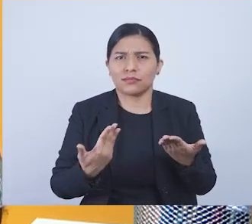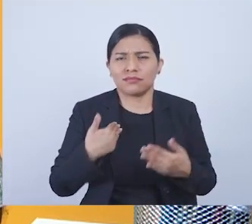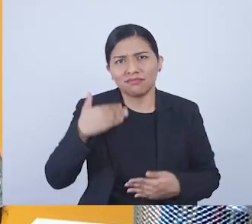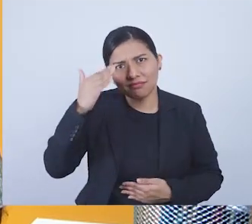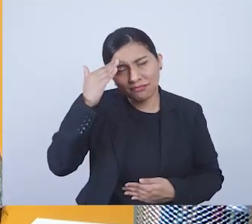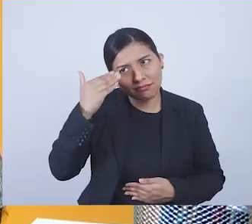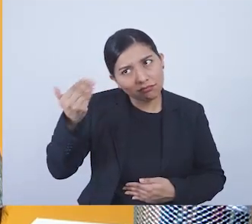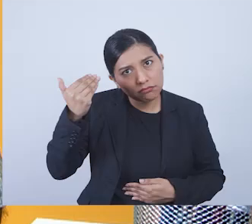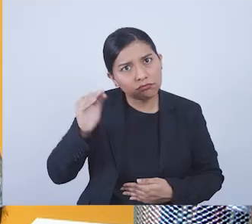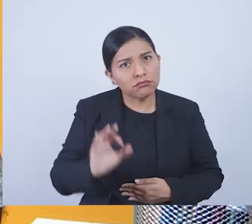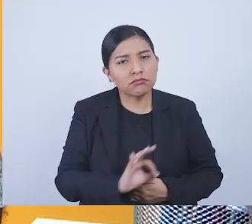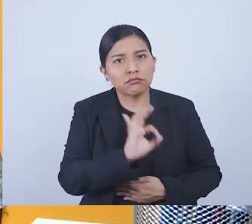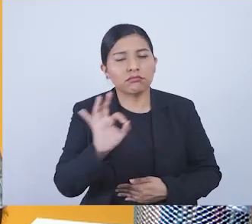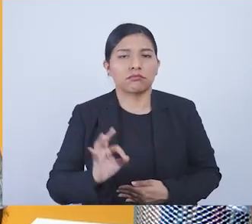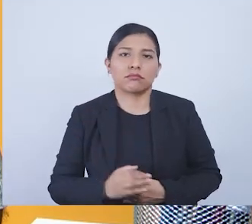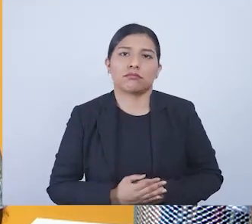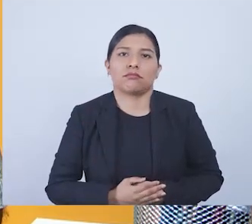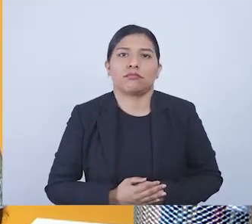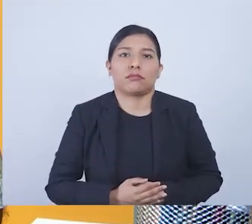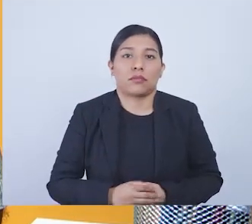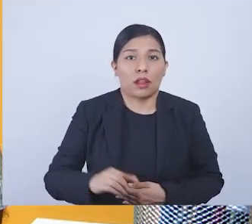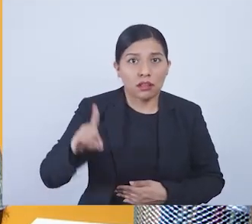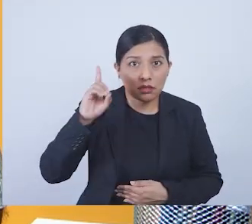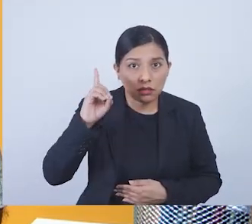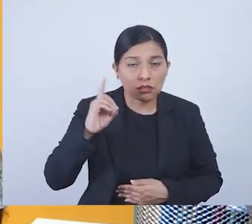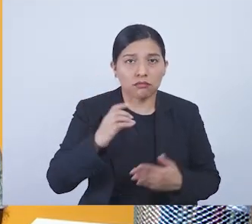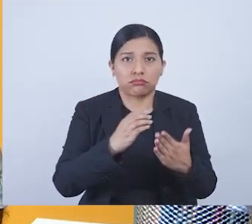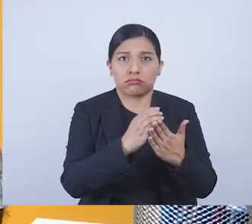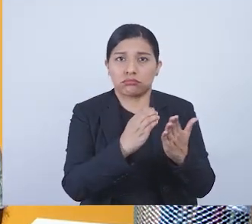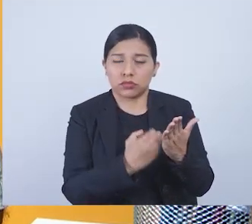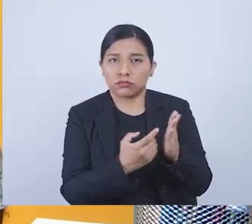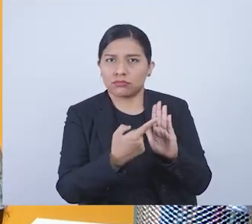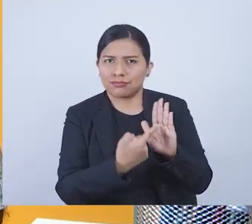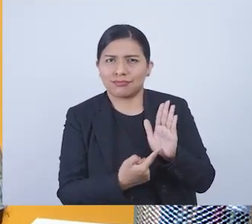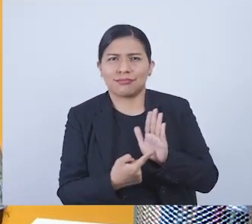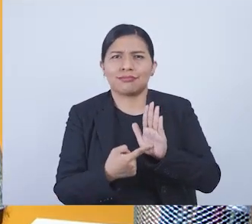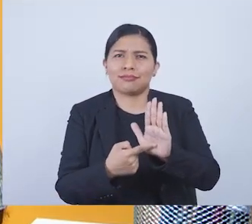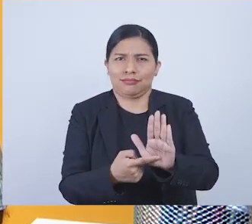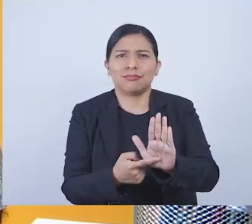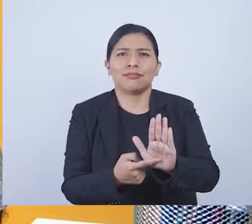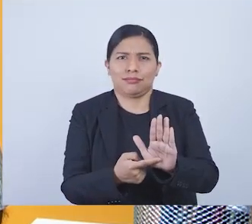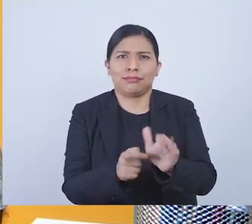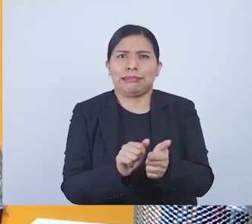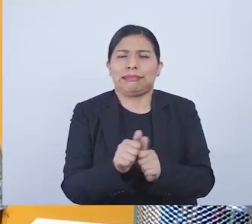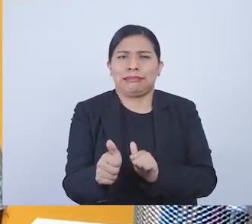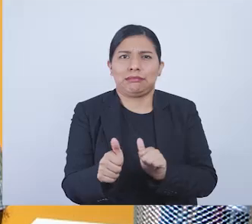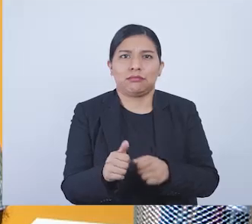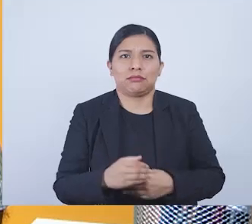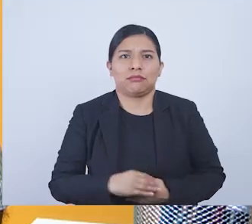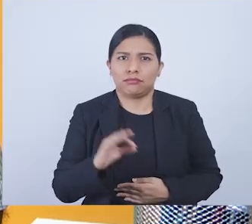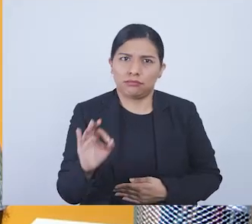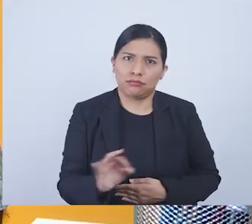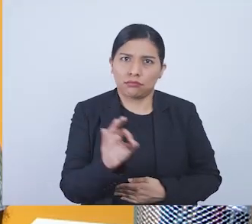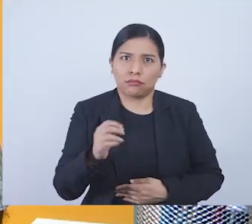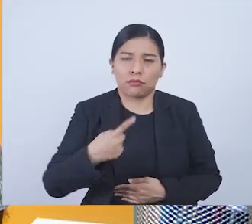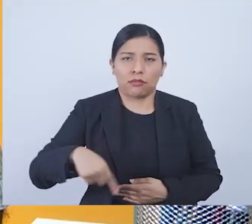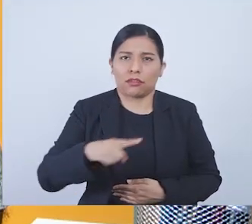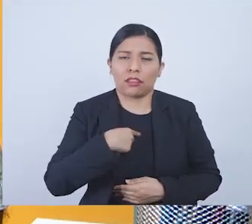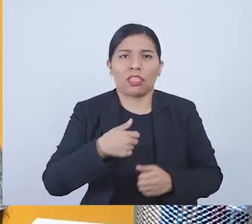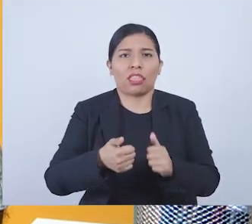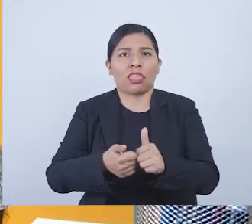forma moderna, didáctica, curricular que están llevando estas otras asignaturas. Nosotros no podemos